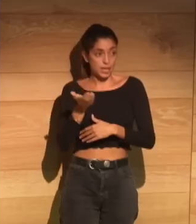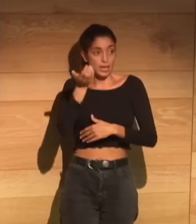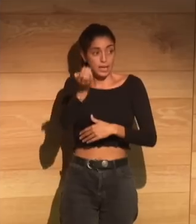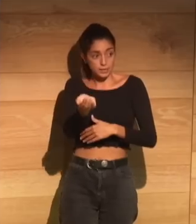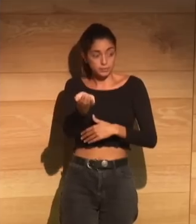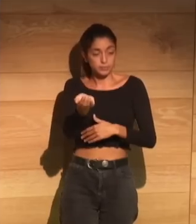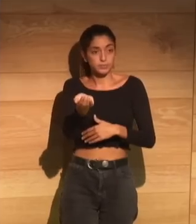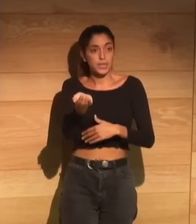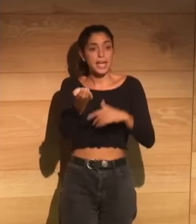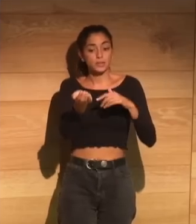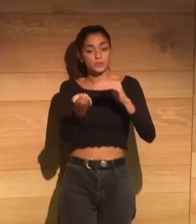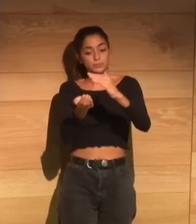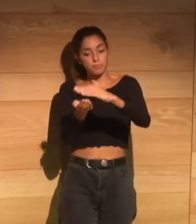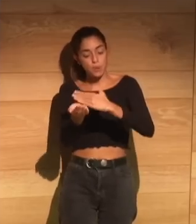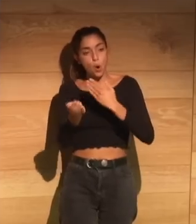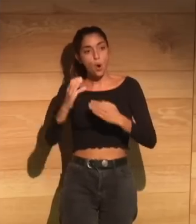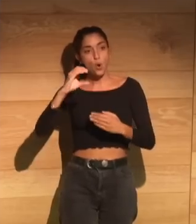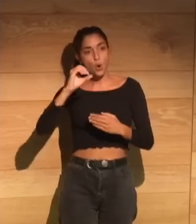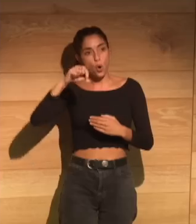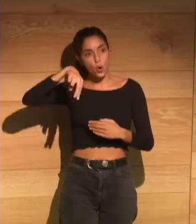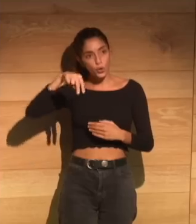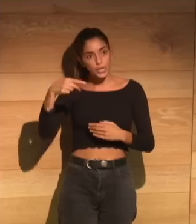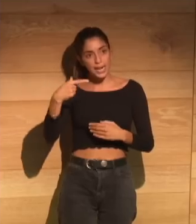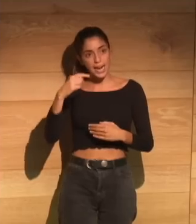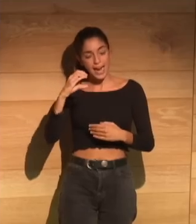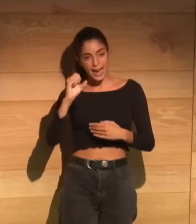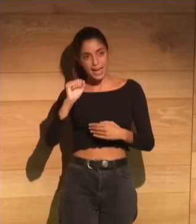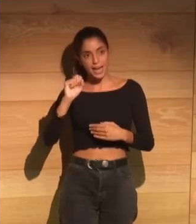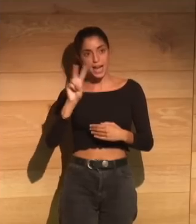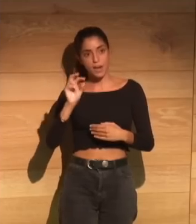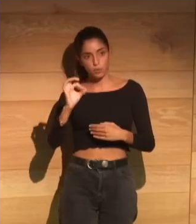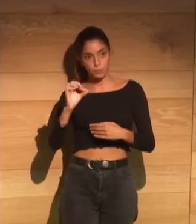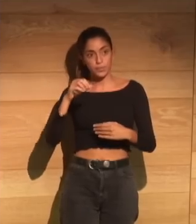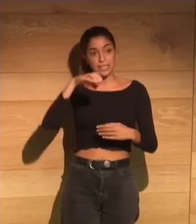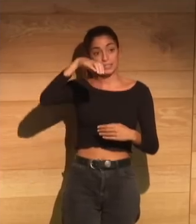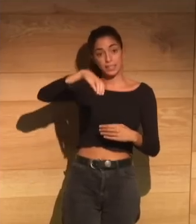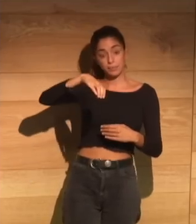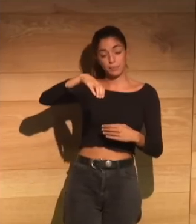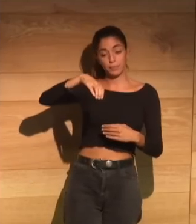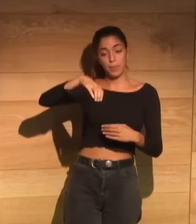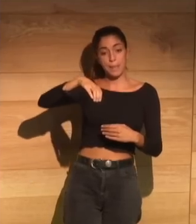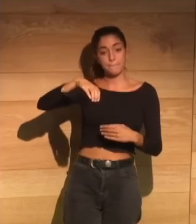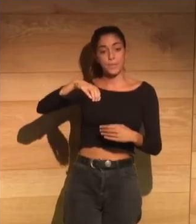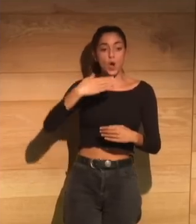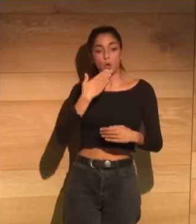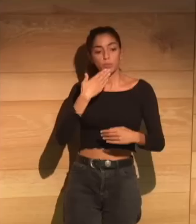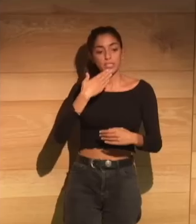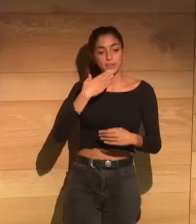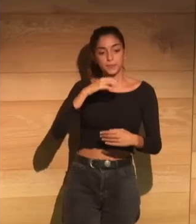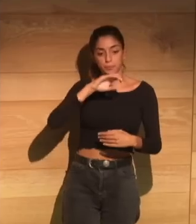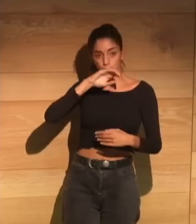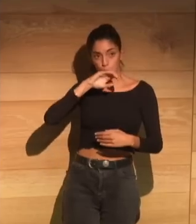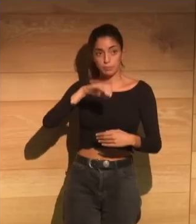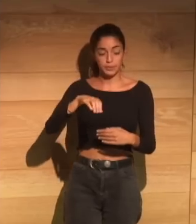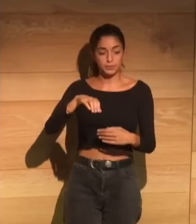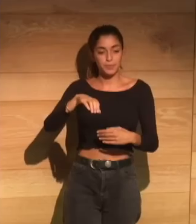Eso es cóncavo. Y si pones la mano al revés, como si te fueran a dar un beso, pues eso es convexo, ¿vale? ¿Ah? Así te lo aprendiste no, tú. Es